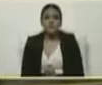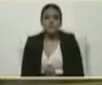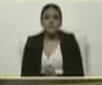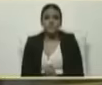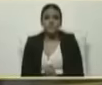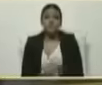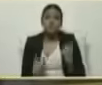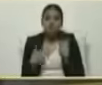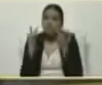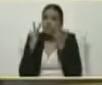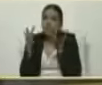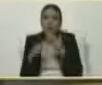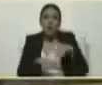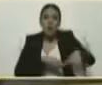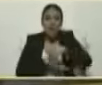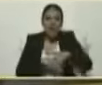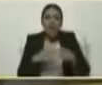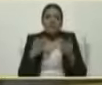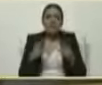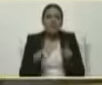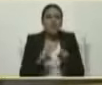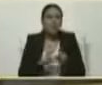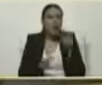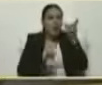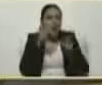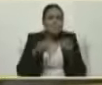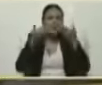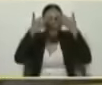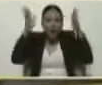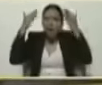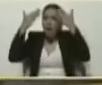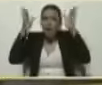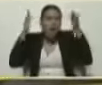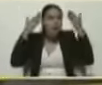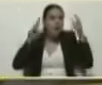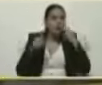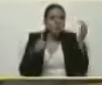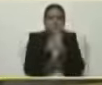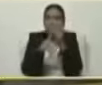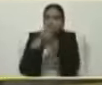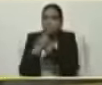Y yo veo en las calles un renacimiento, un despertar de la conciencia.